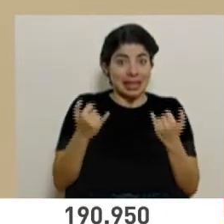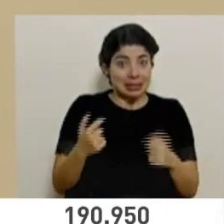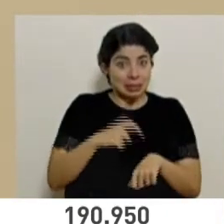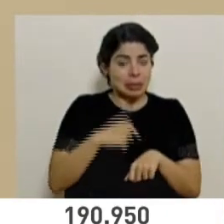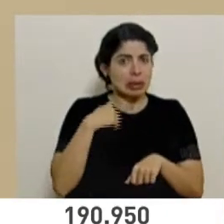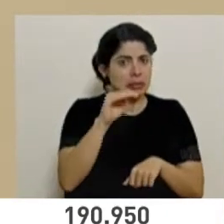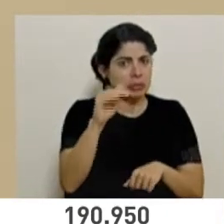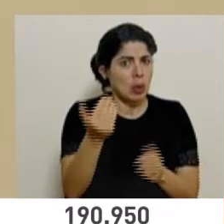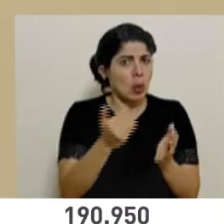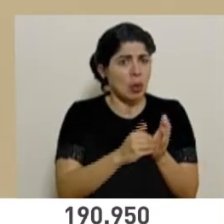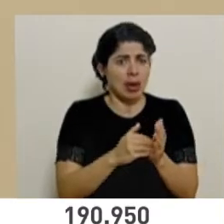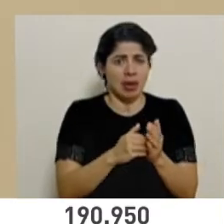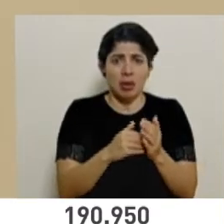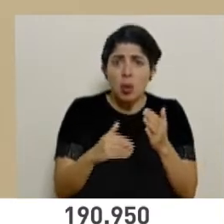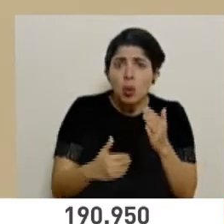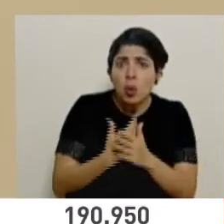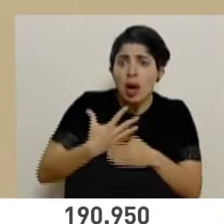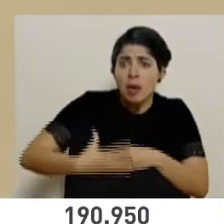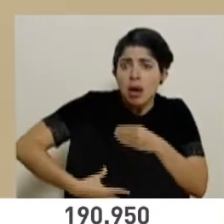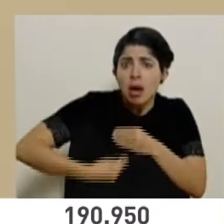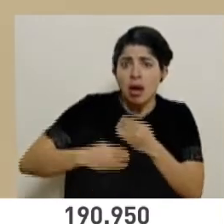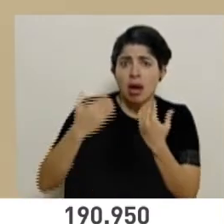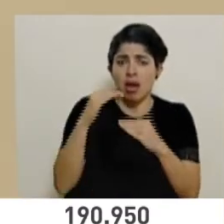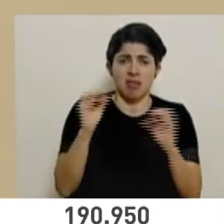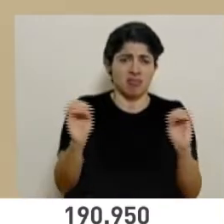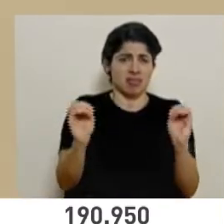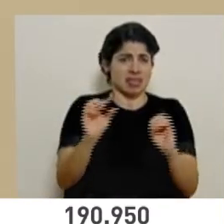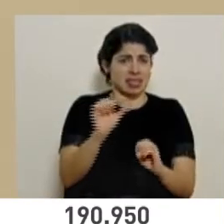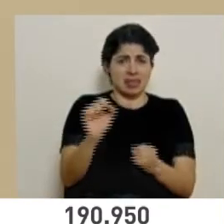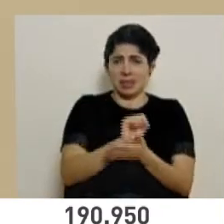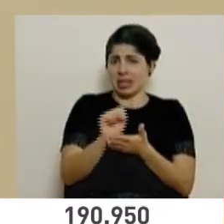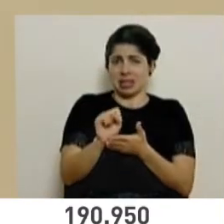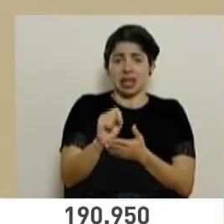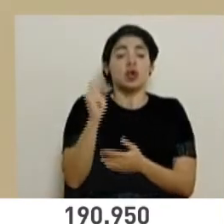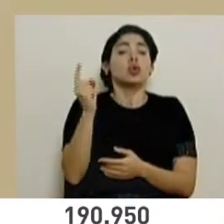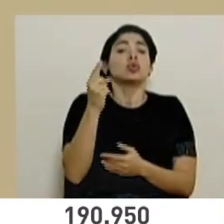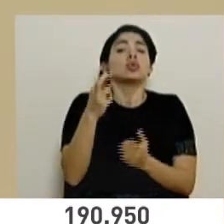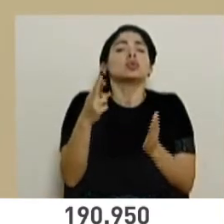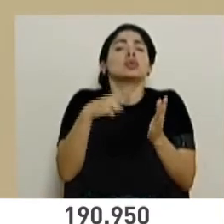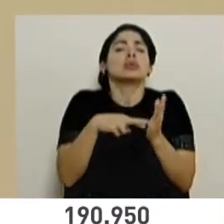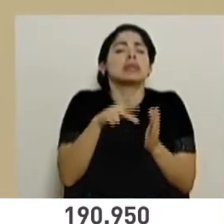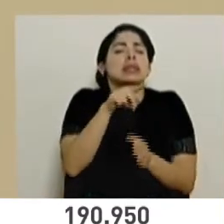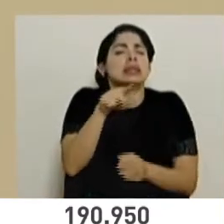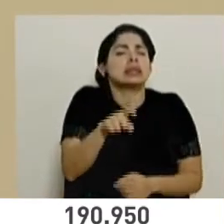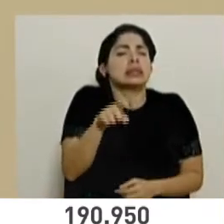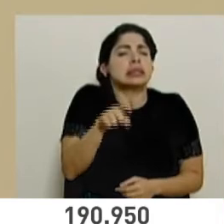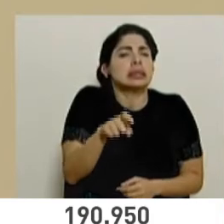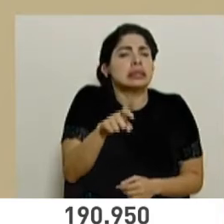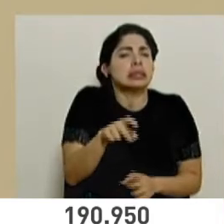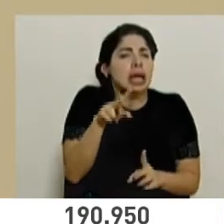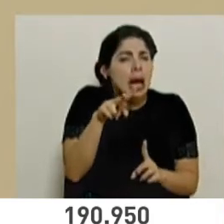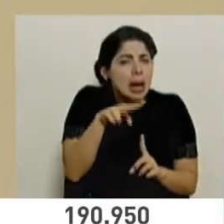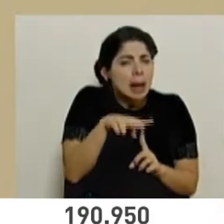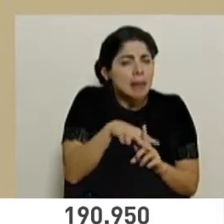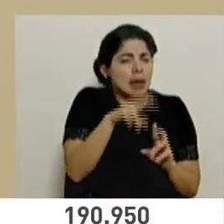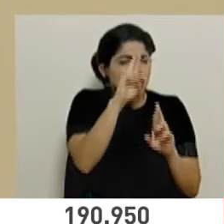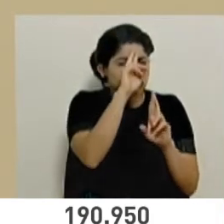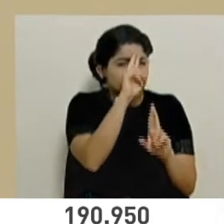ratifico, no hay medidas adicionales de restricción para Semana Santa. Solo insistimos en la necesidad de aplicar todos